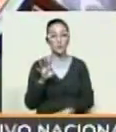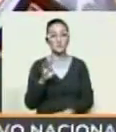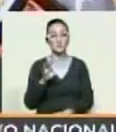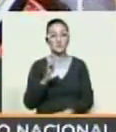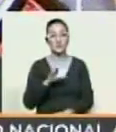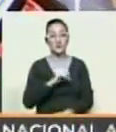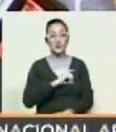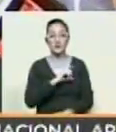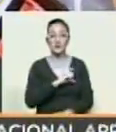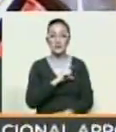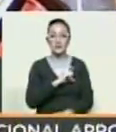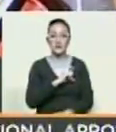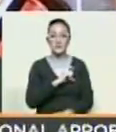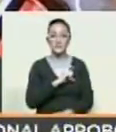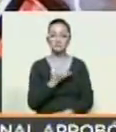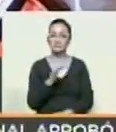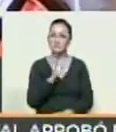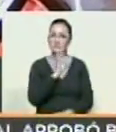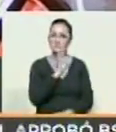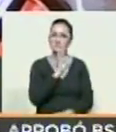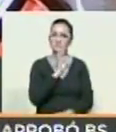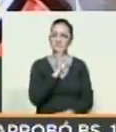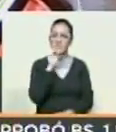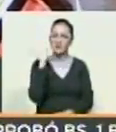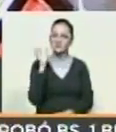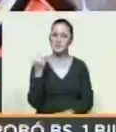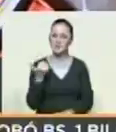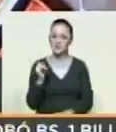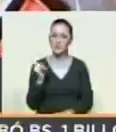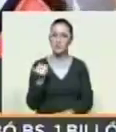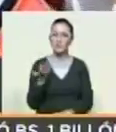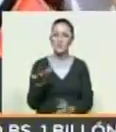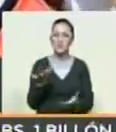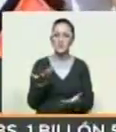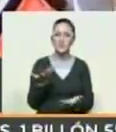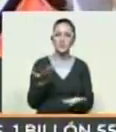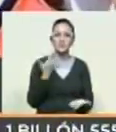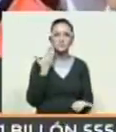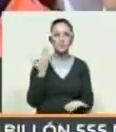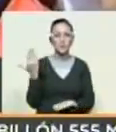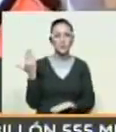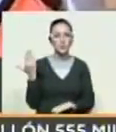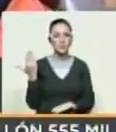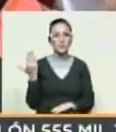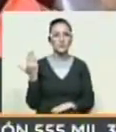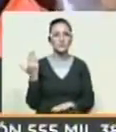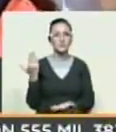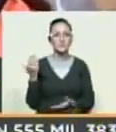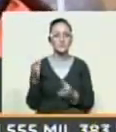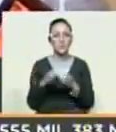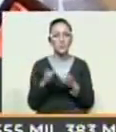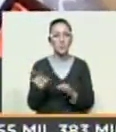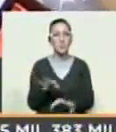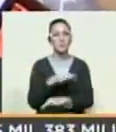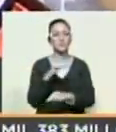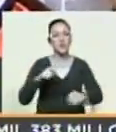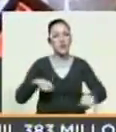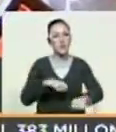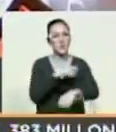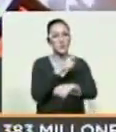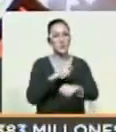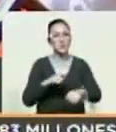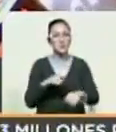ciudad capital de del estado Lara, cuéntenos ustedes, ya que estamos acompañados aquí de la agrupación musical